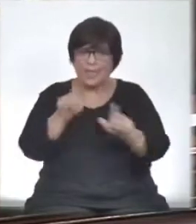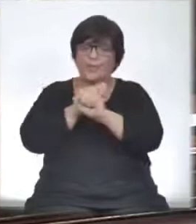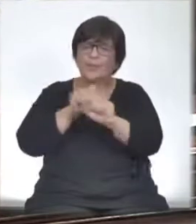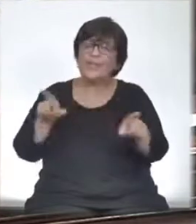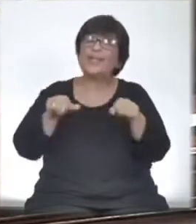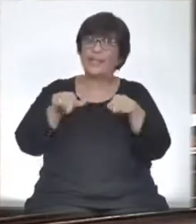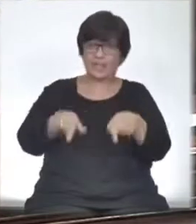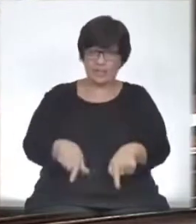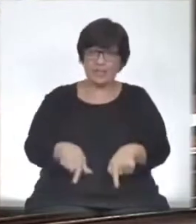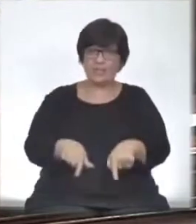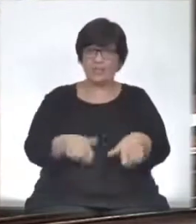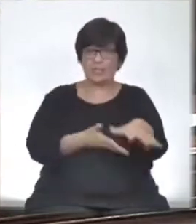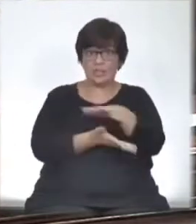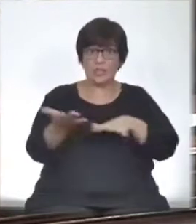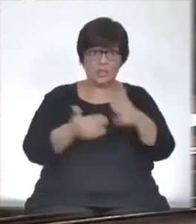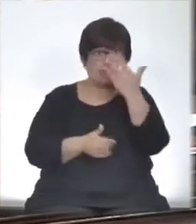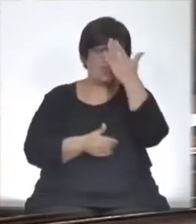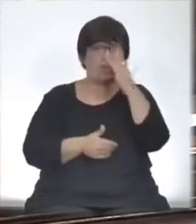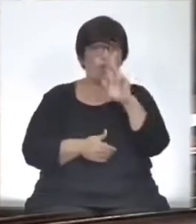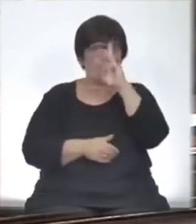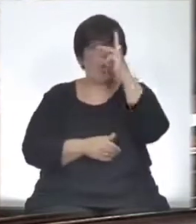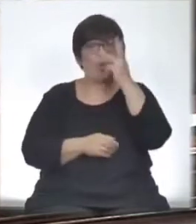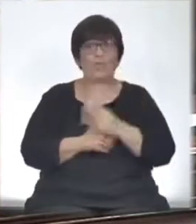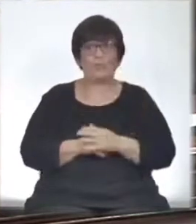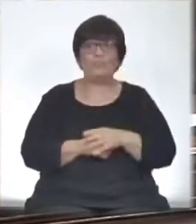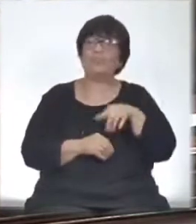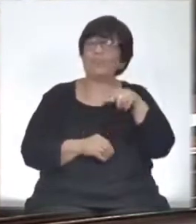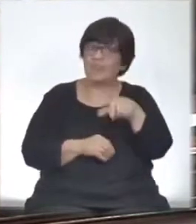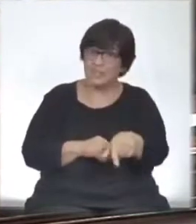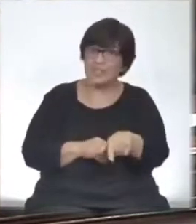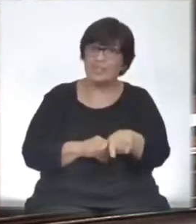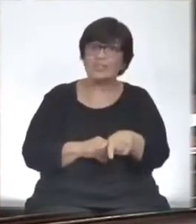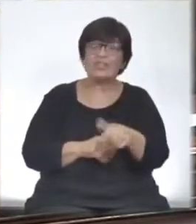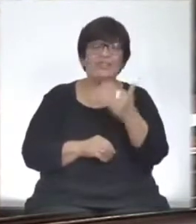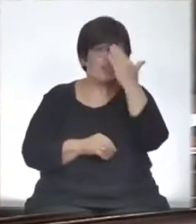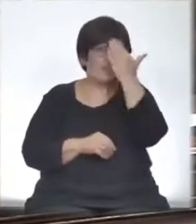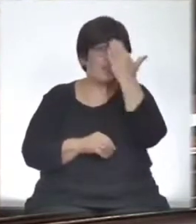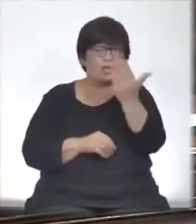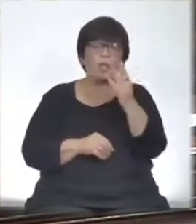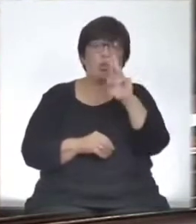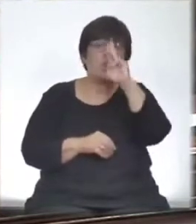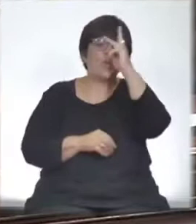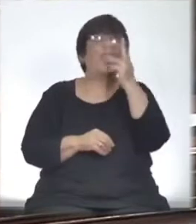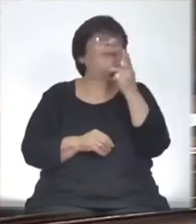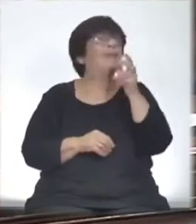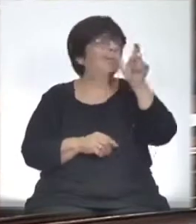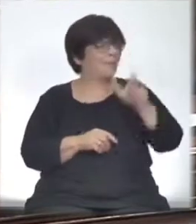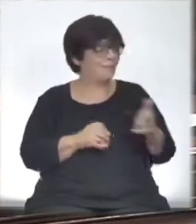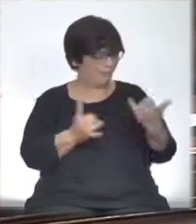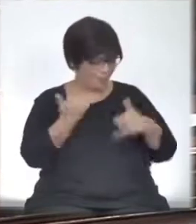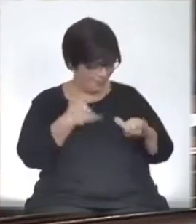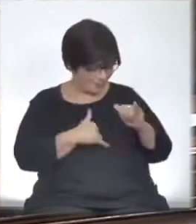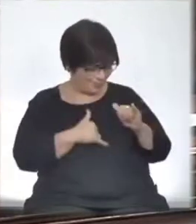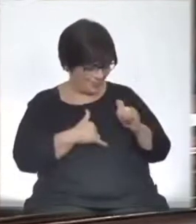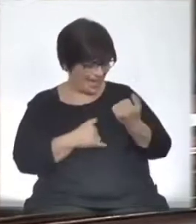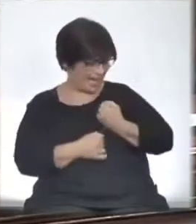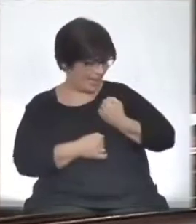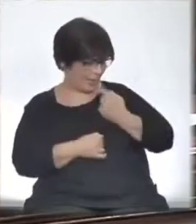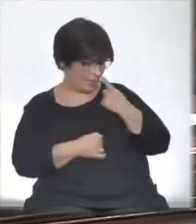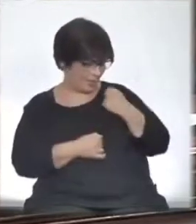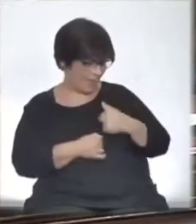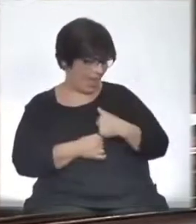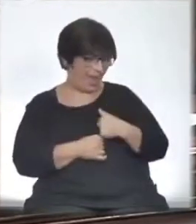eso fue lo que vivió el país. Eso fue lo que vivió el Uruguay. Y me decía una persona, el asesino de mi